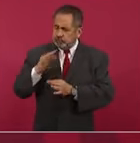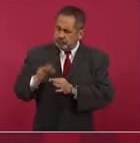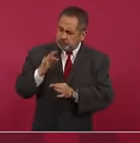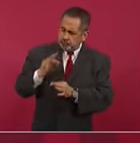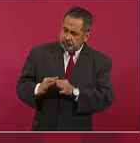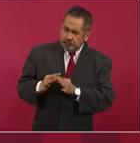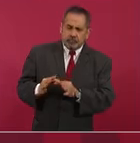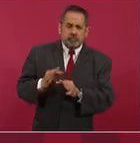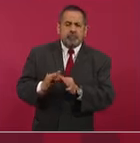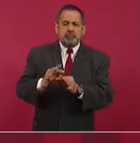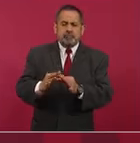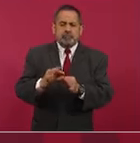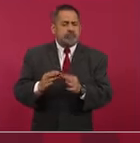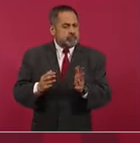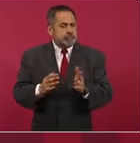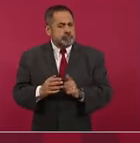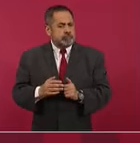Y vamos a